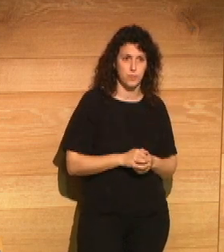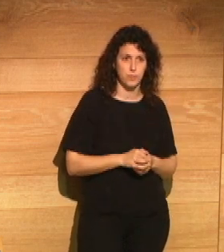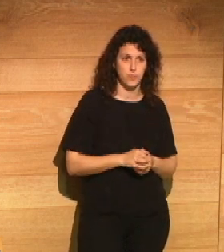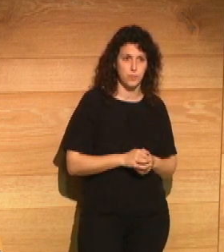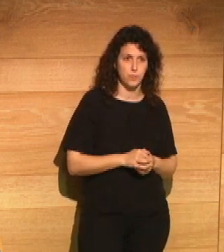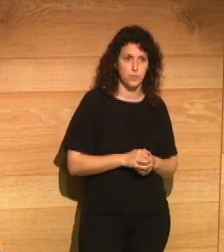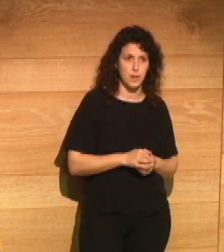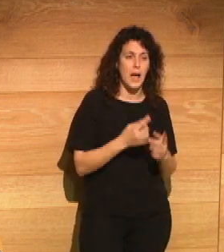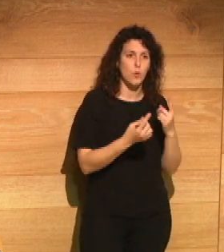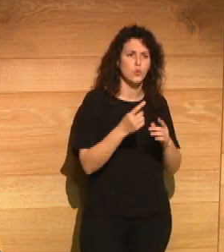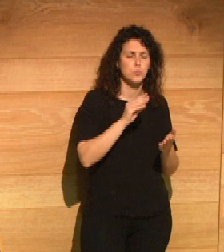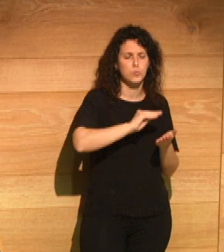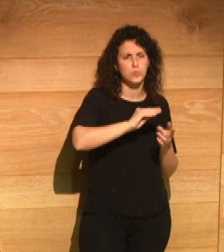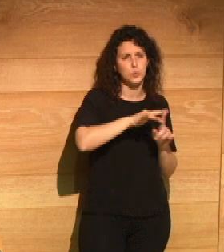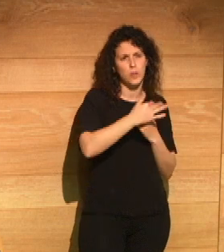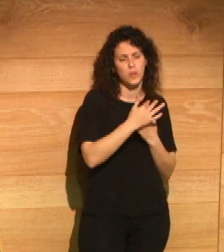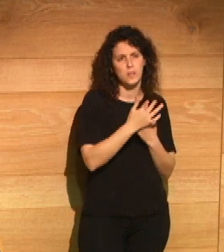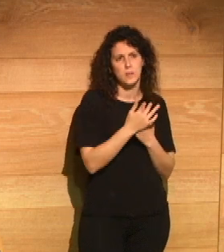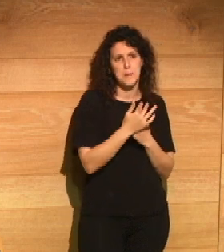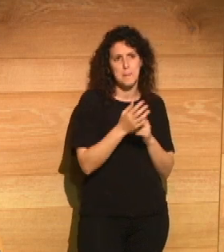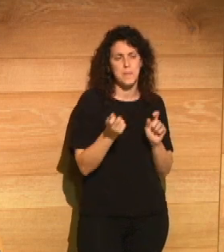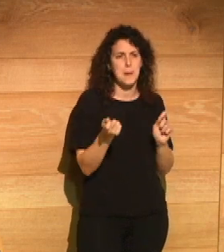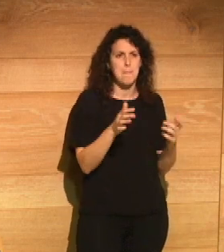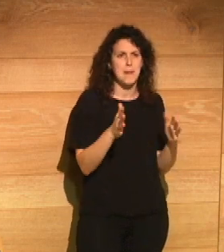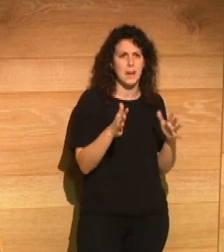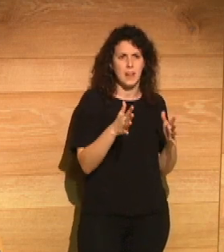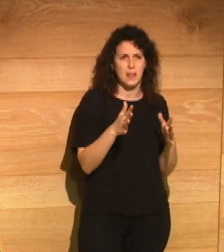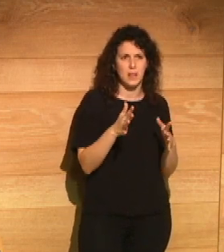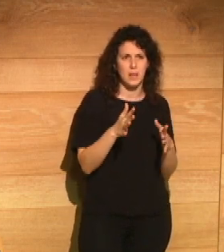de a ratos parece